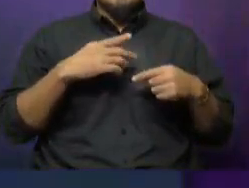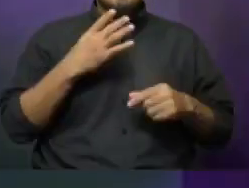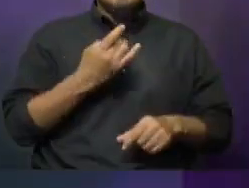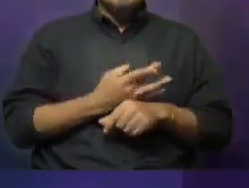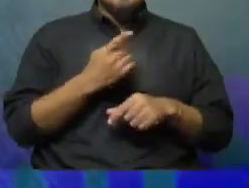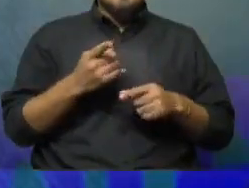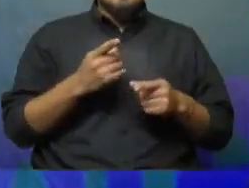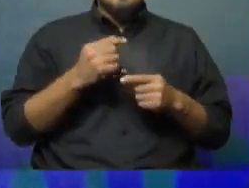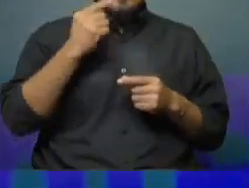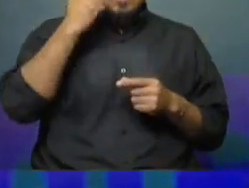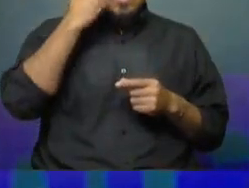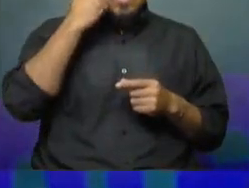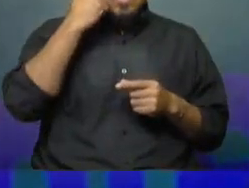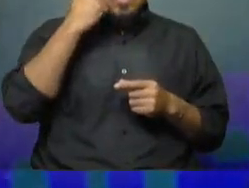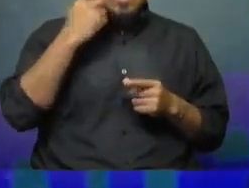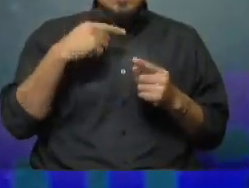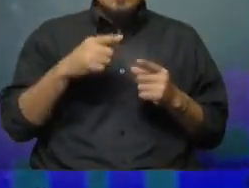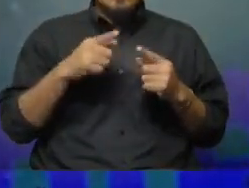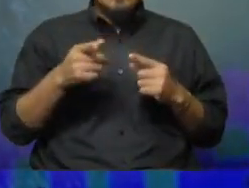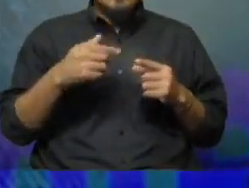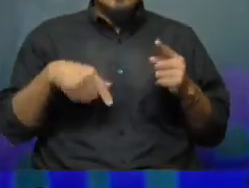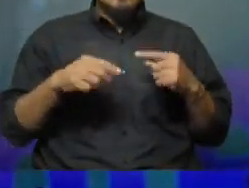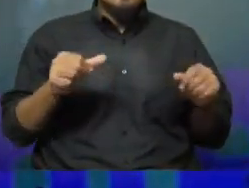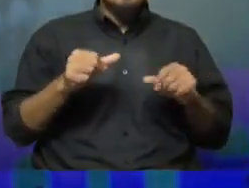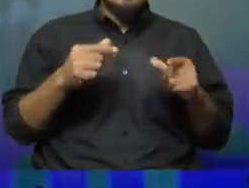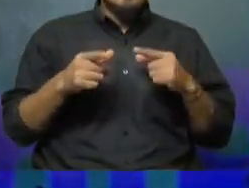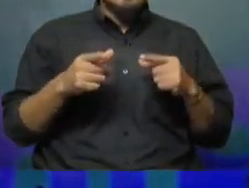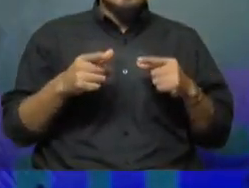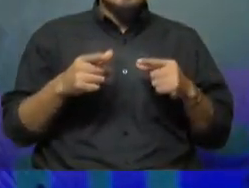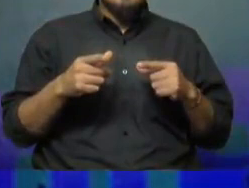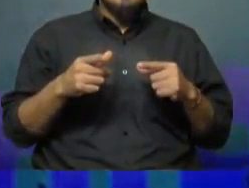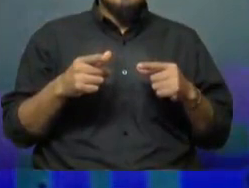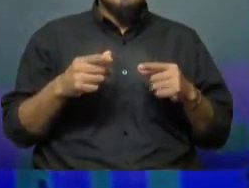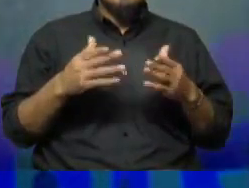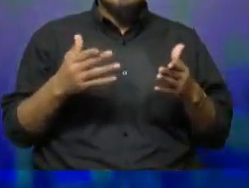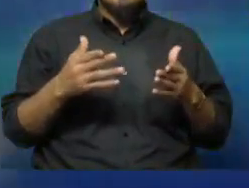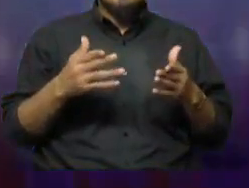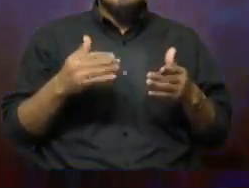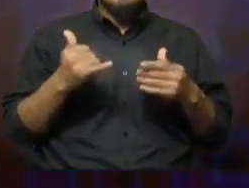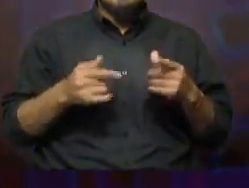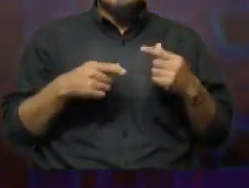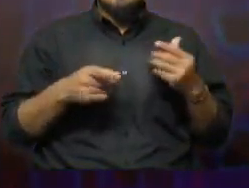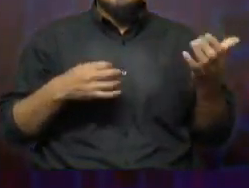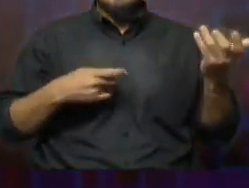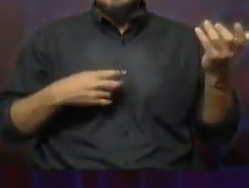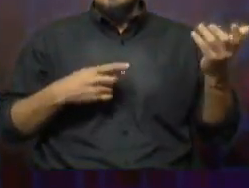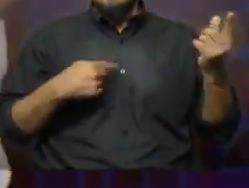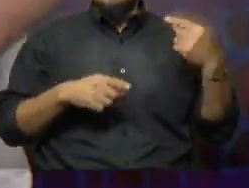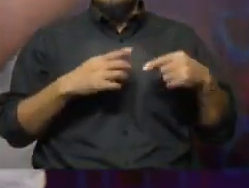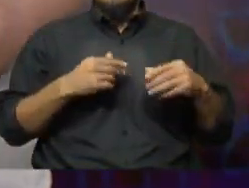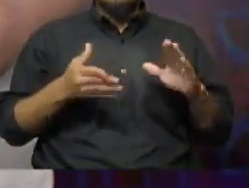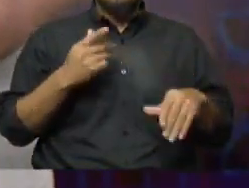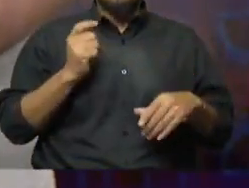también. Más allá de que vos sos un gran instrumentista, obviamente ya lo pudieron escuchar, debe tener muchísimo de guitarra el disco, pero ¿quiénes más